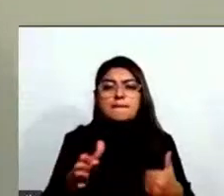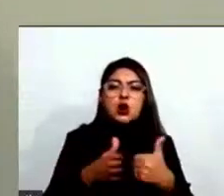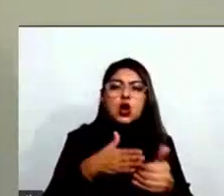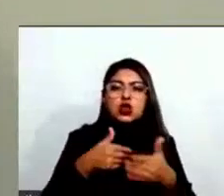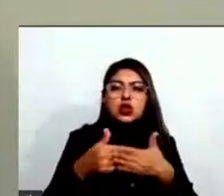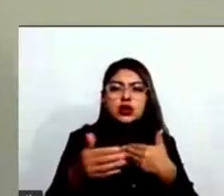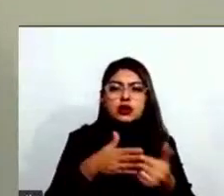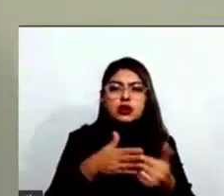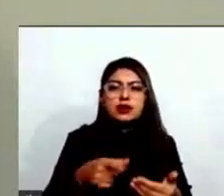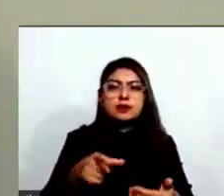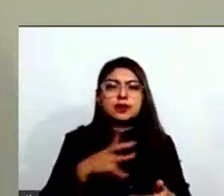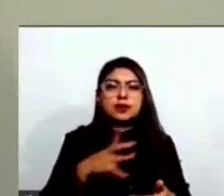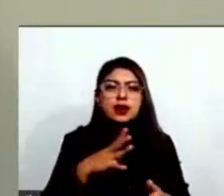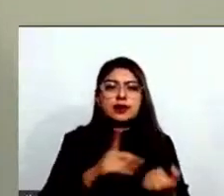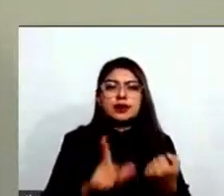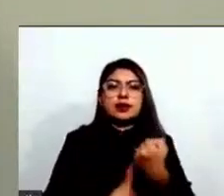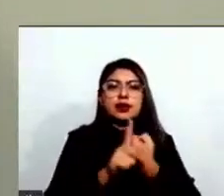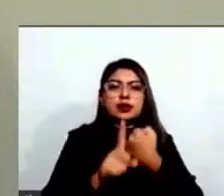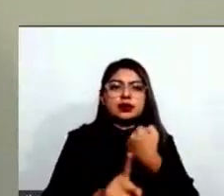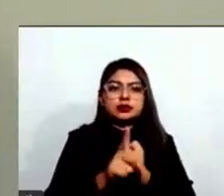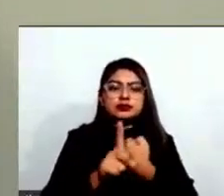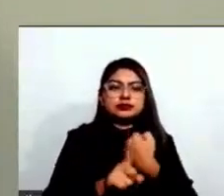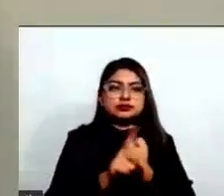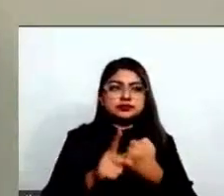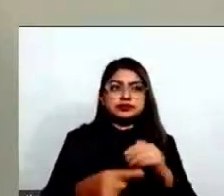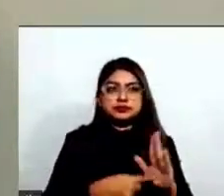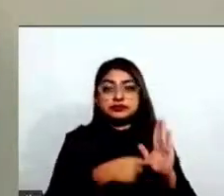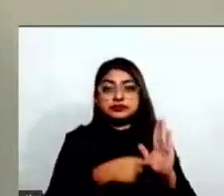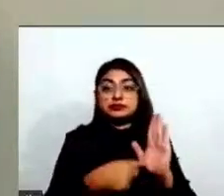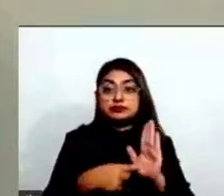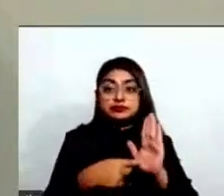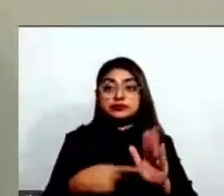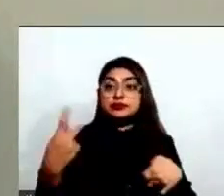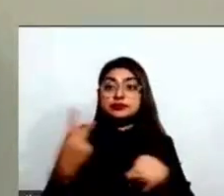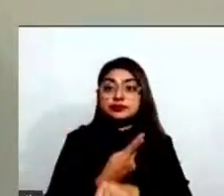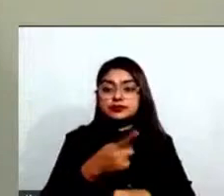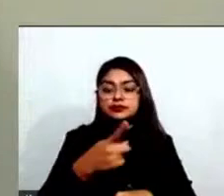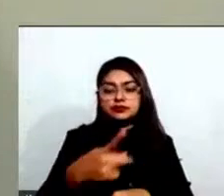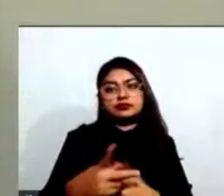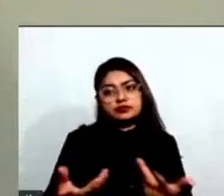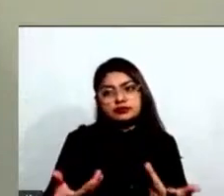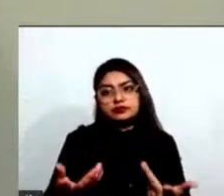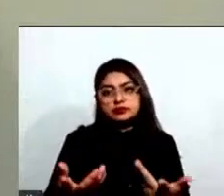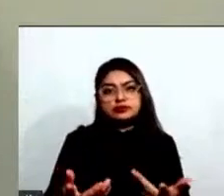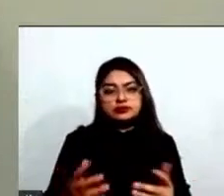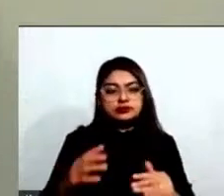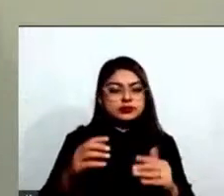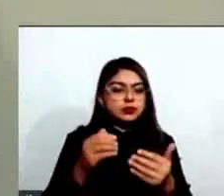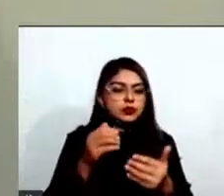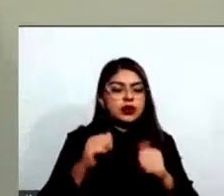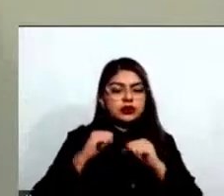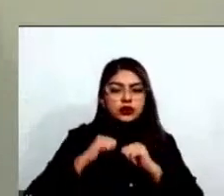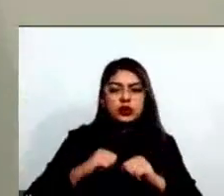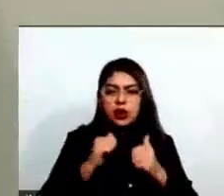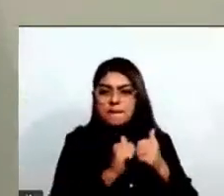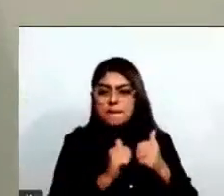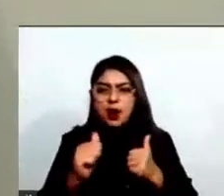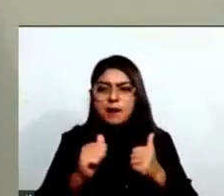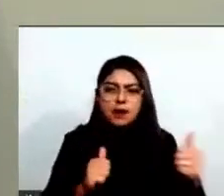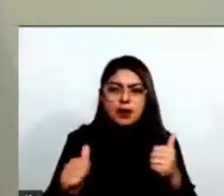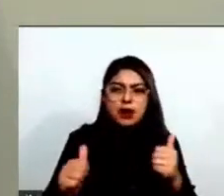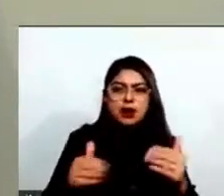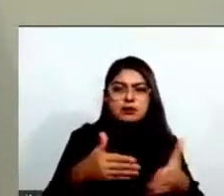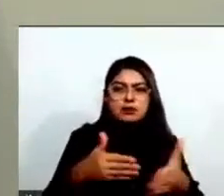problema, hay un colapso en la división de poderes y por consiguiente del Estado de Derecho.